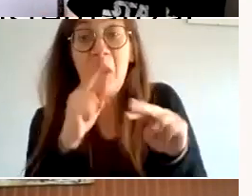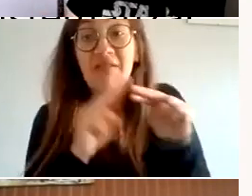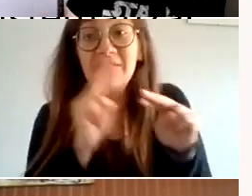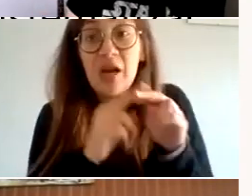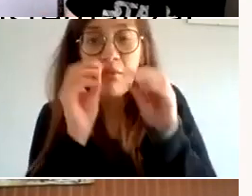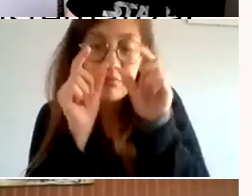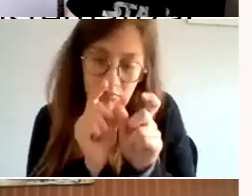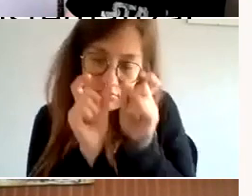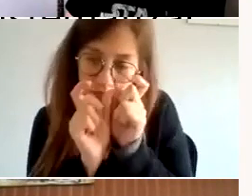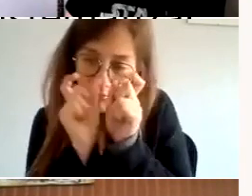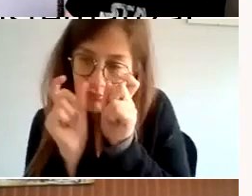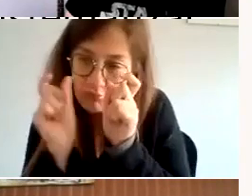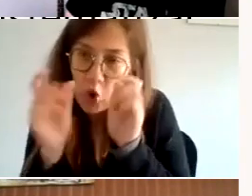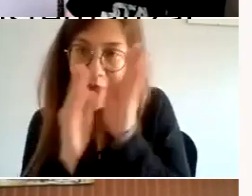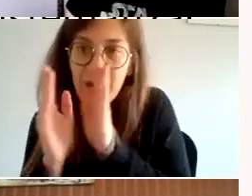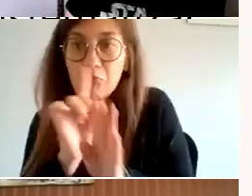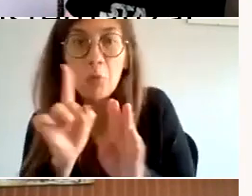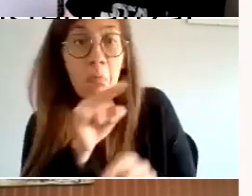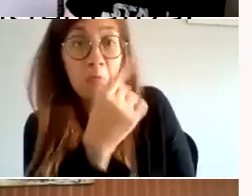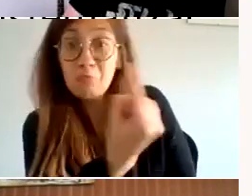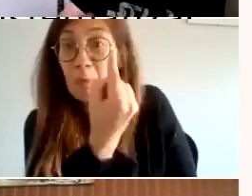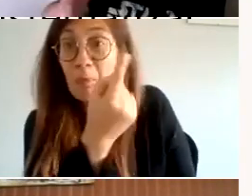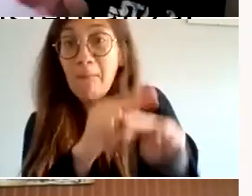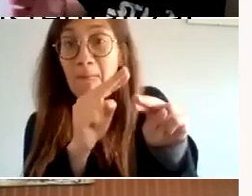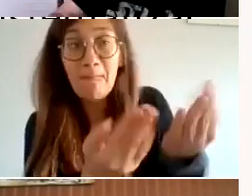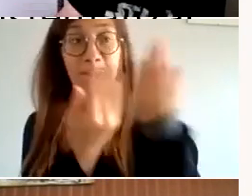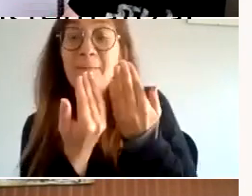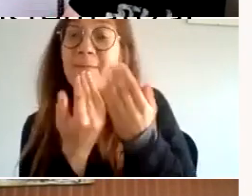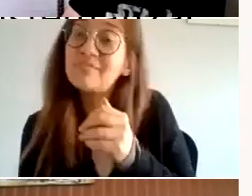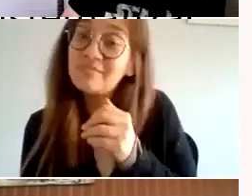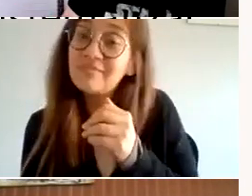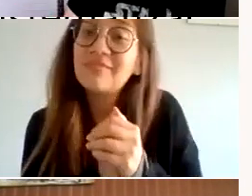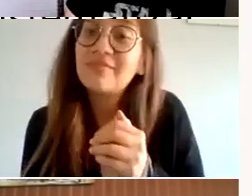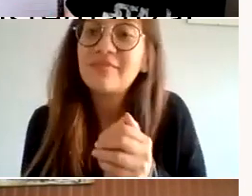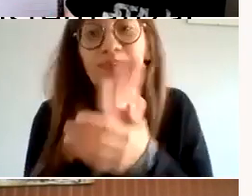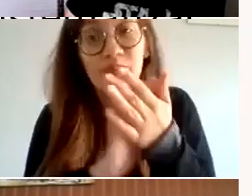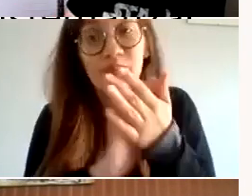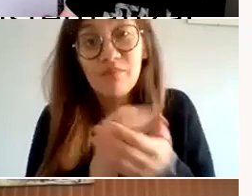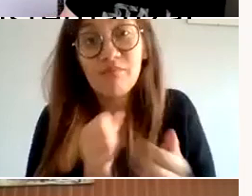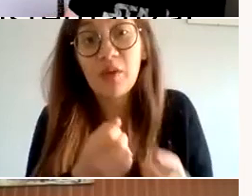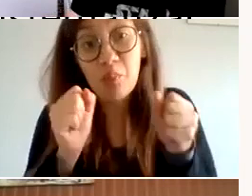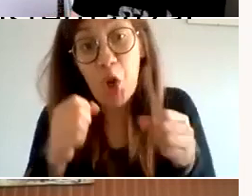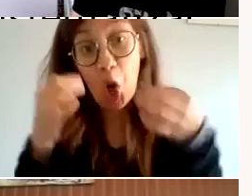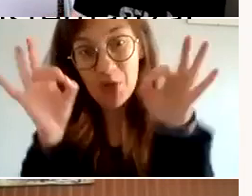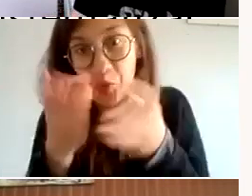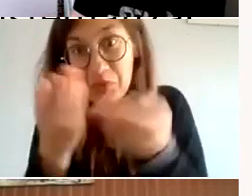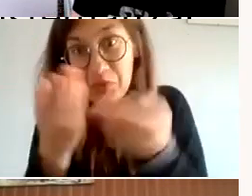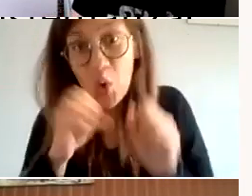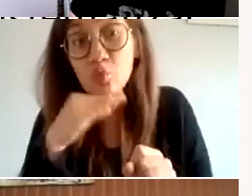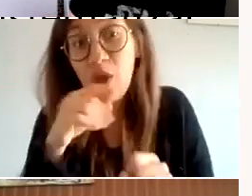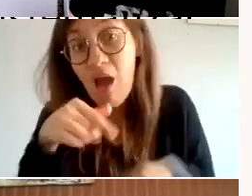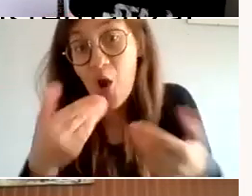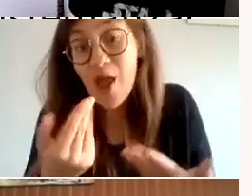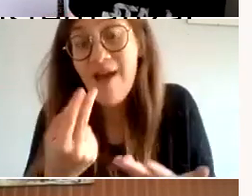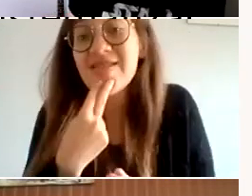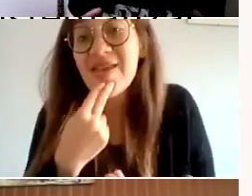Chicago. Y si tú lo cambias, también te puede dar la cita IEEE o la ACM, te va a dar todos los